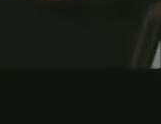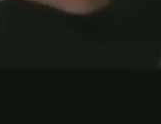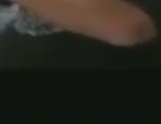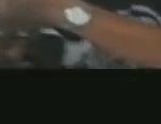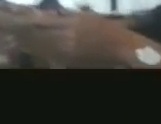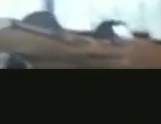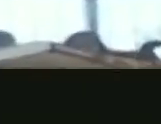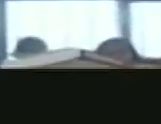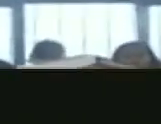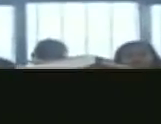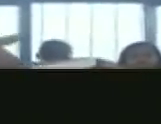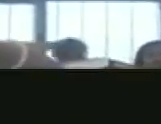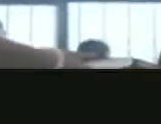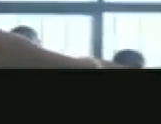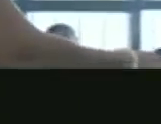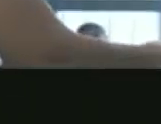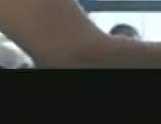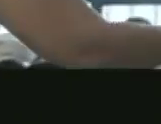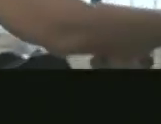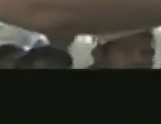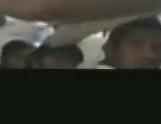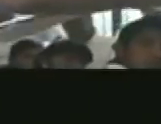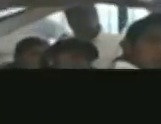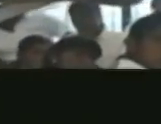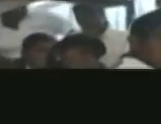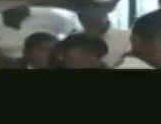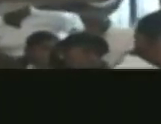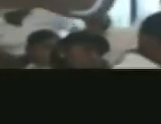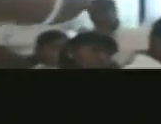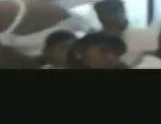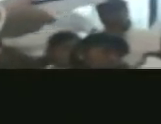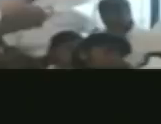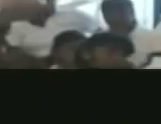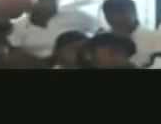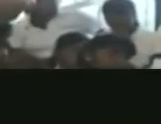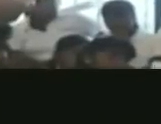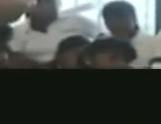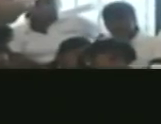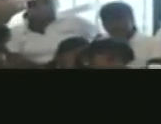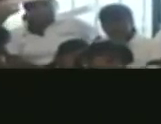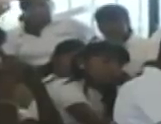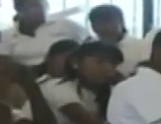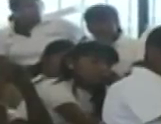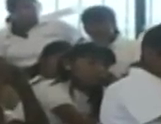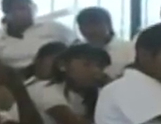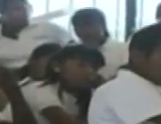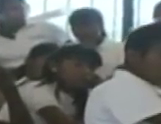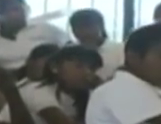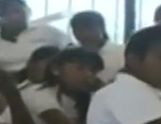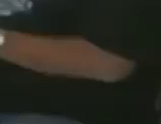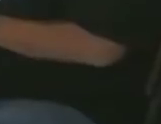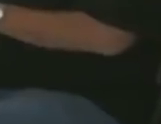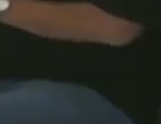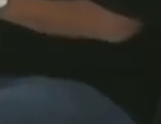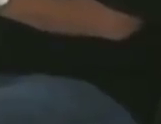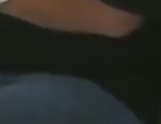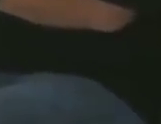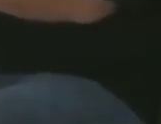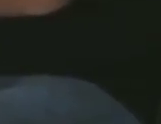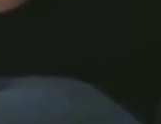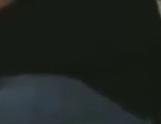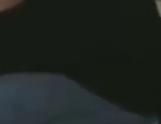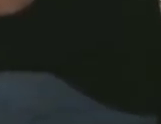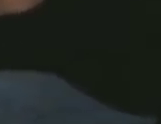Para que lo tengan ustedes aquí en la biblioteca y lo puedan leer, maestros y alumnos.